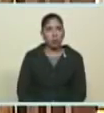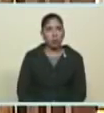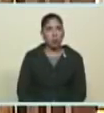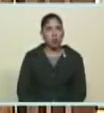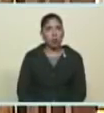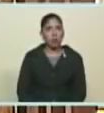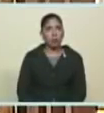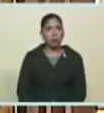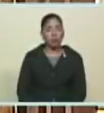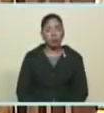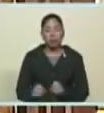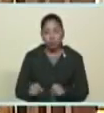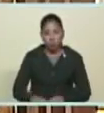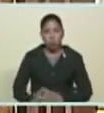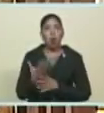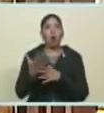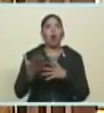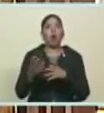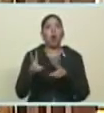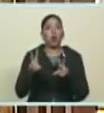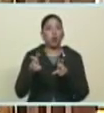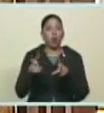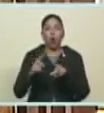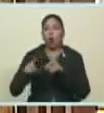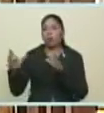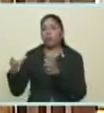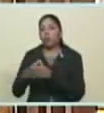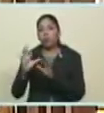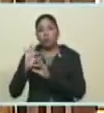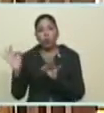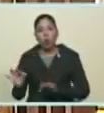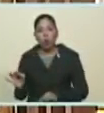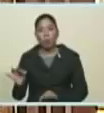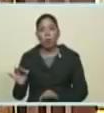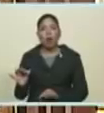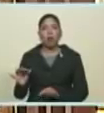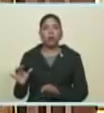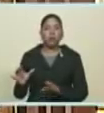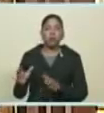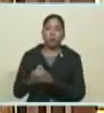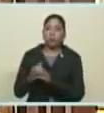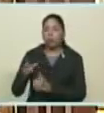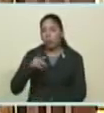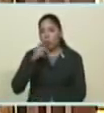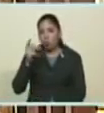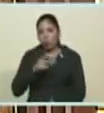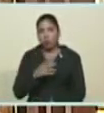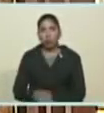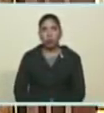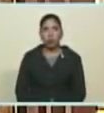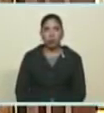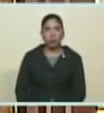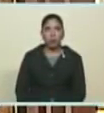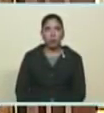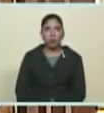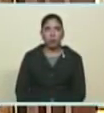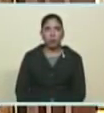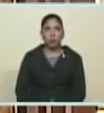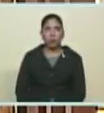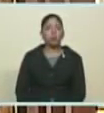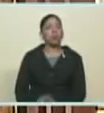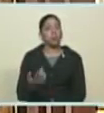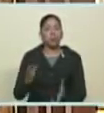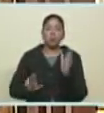surja una alternativa a la revolución bolivariana en nuestro país. flaco servicio le presta al desarrollo